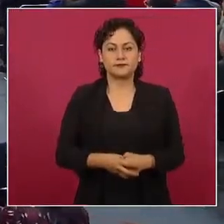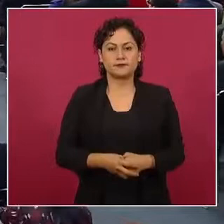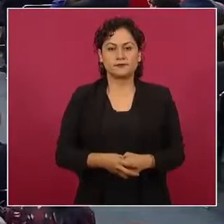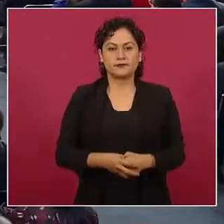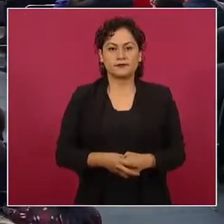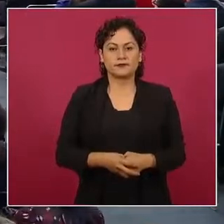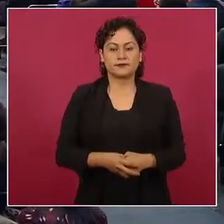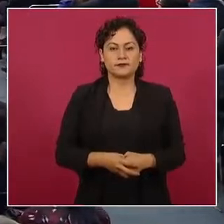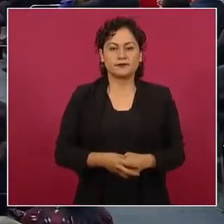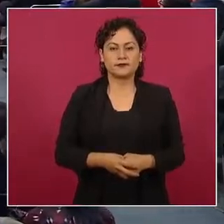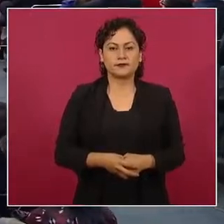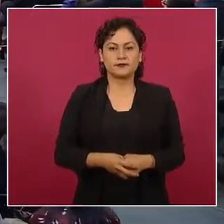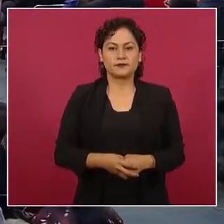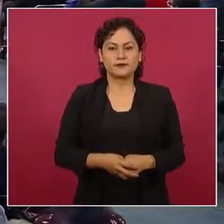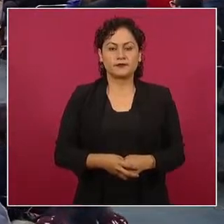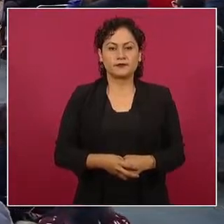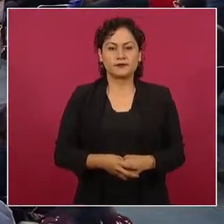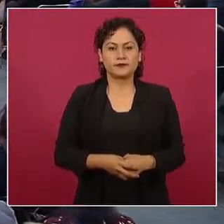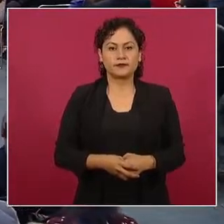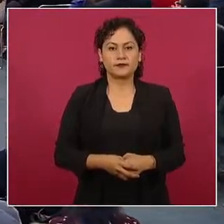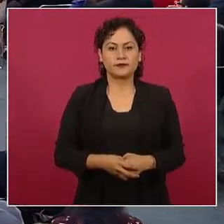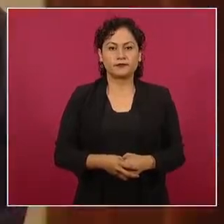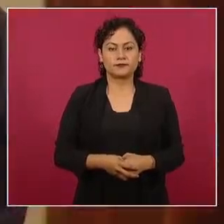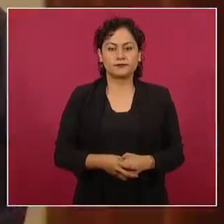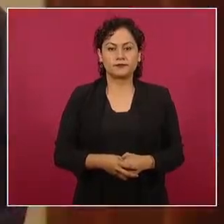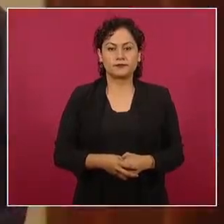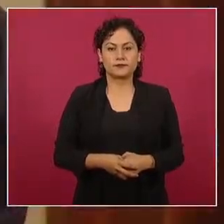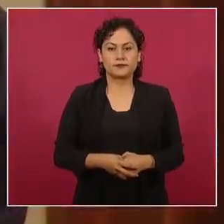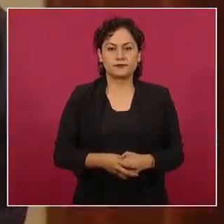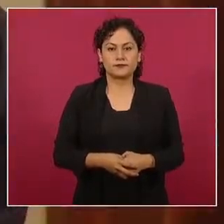Sigue haciendo ya